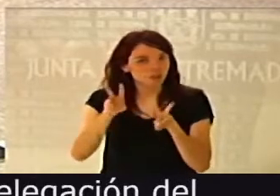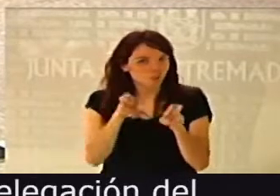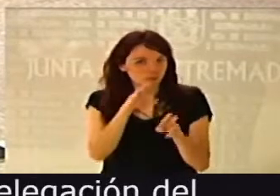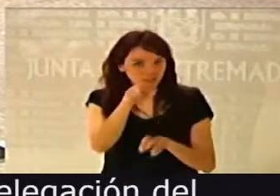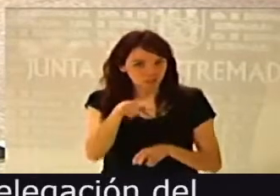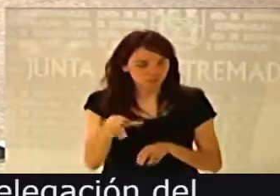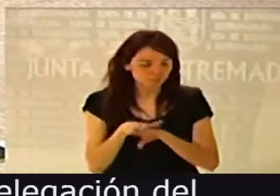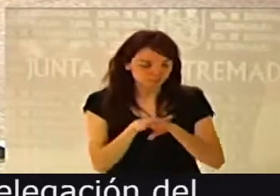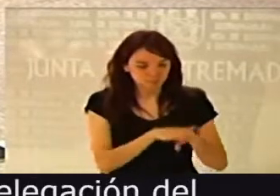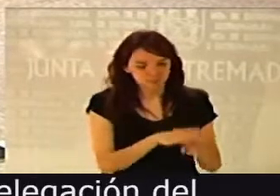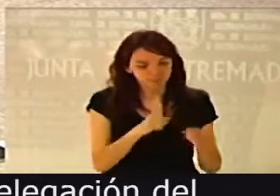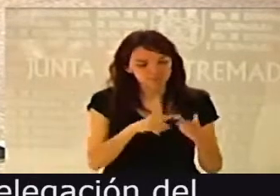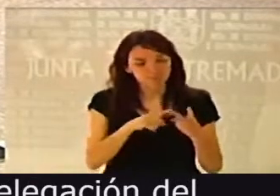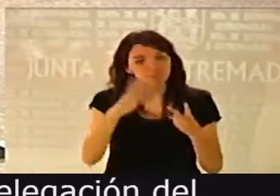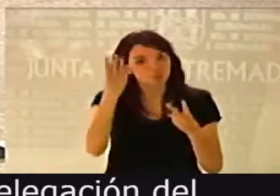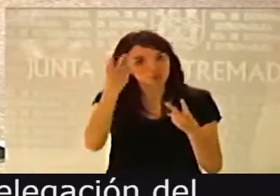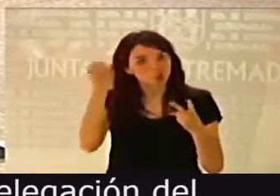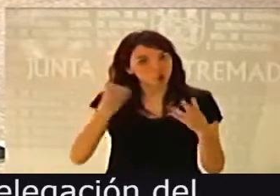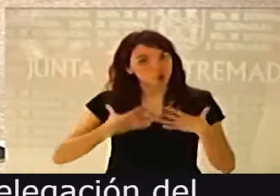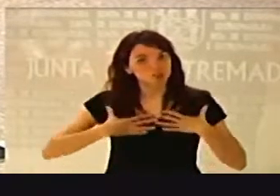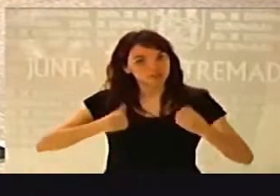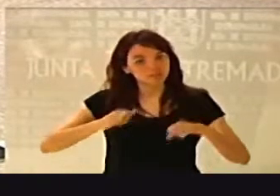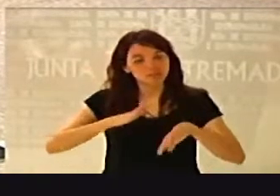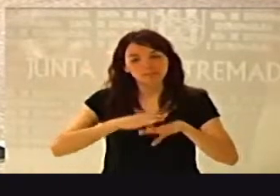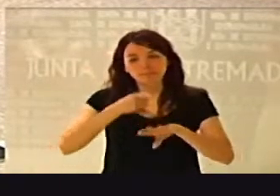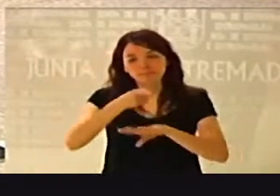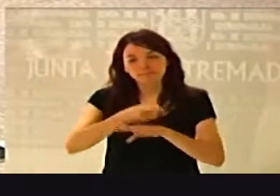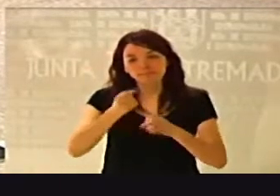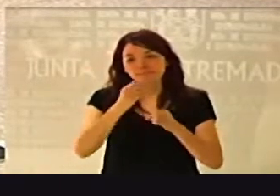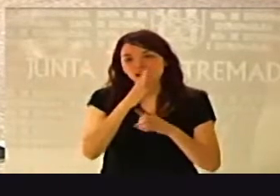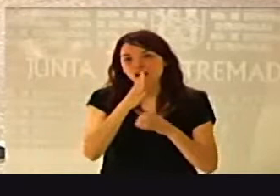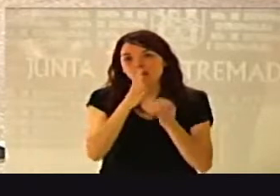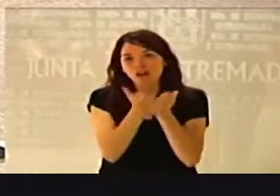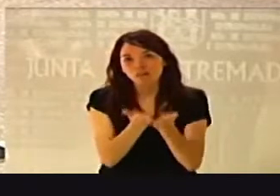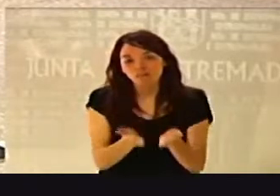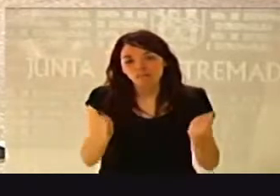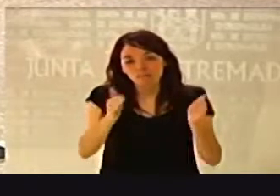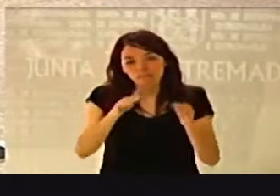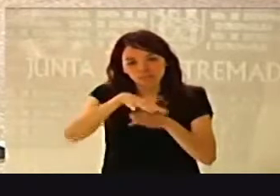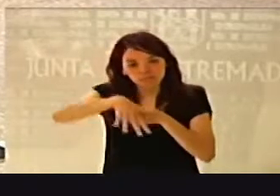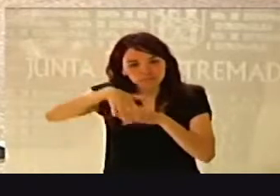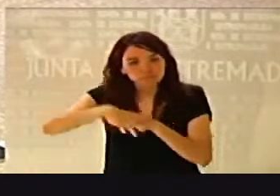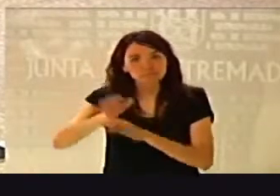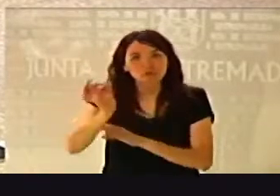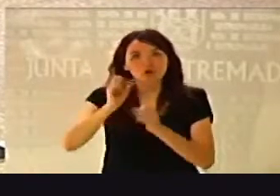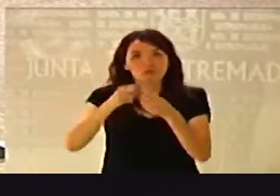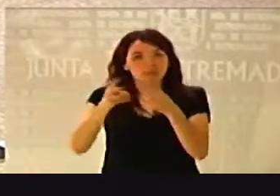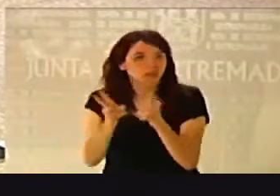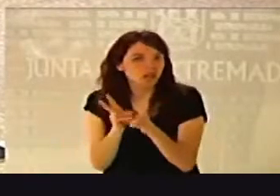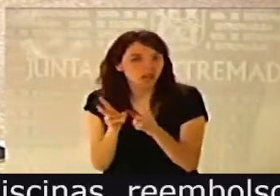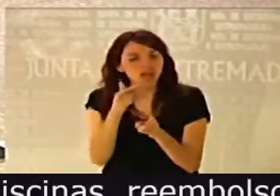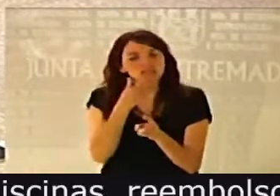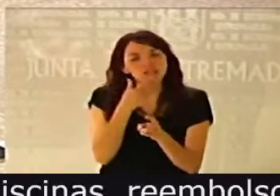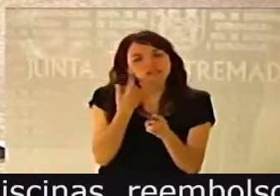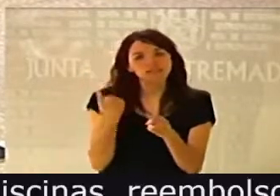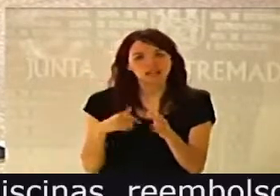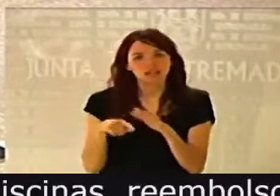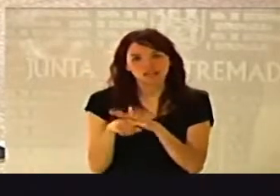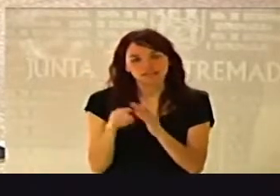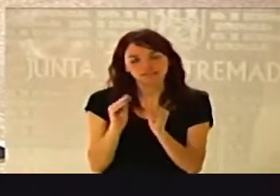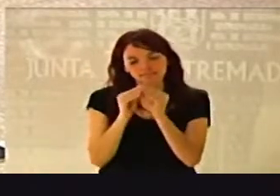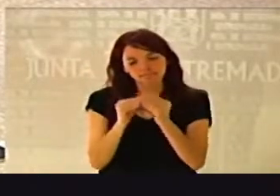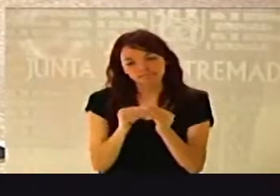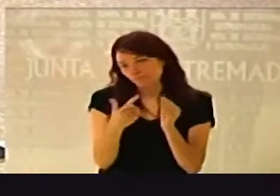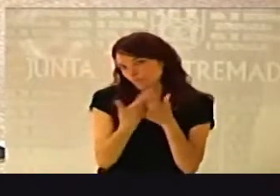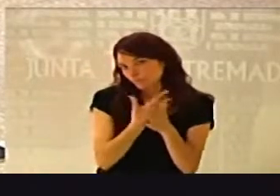después, respecto al protocolo sanitario para piscinas, embalses y gargantas, que también se ha hablado ya de que se está trabajando en ello, pues si